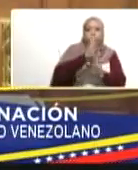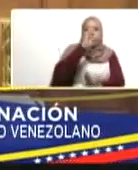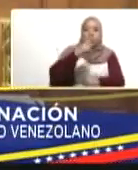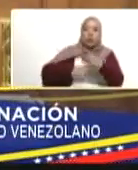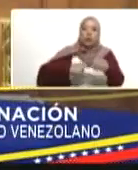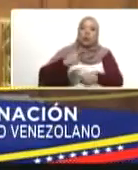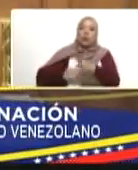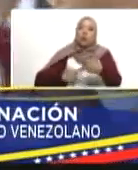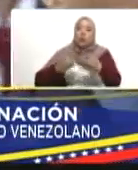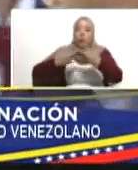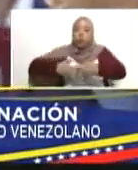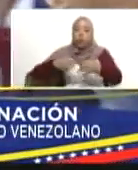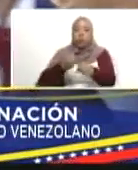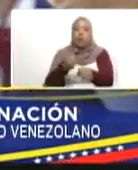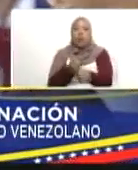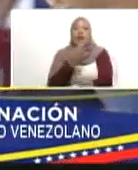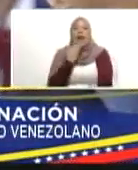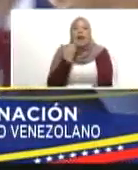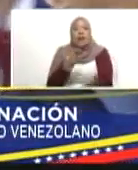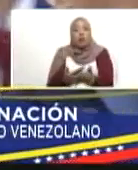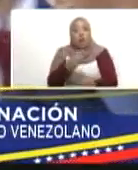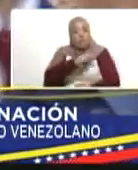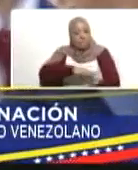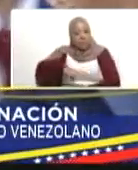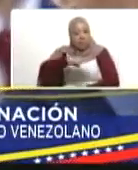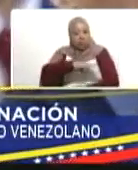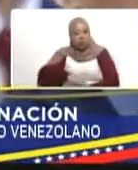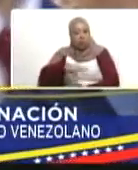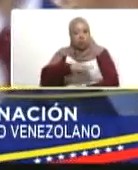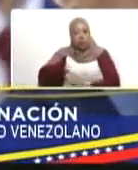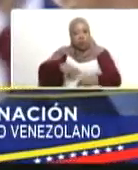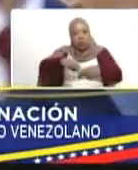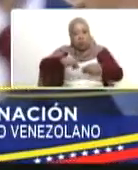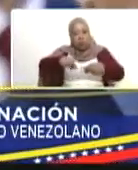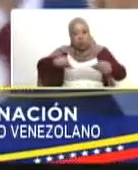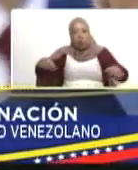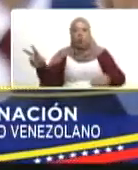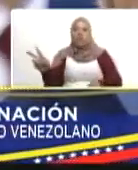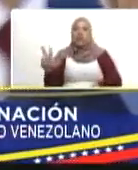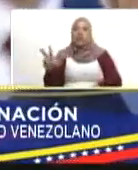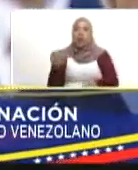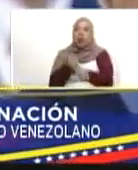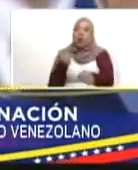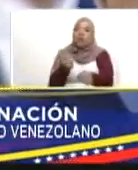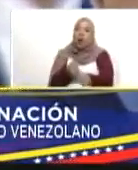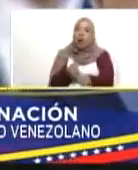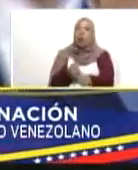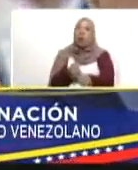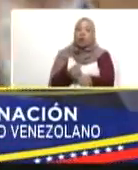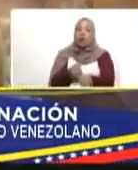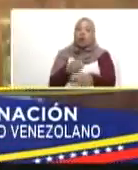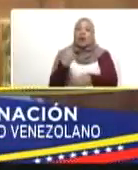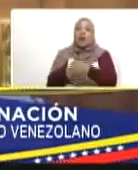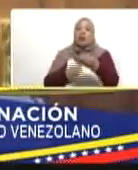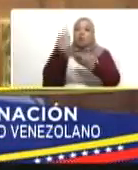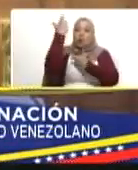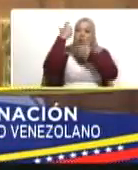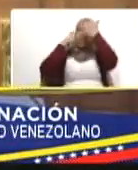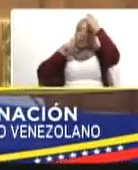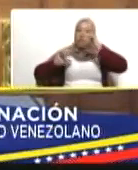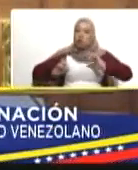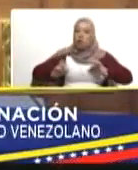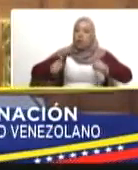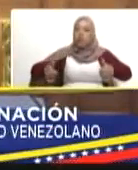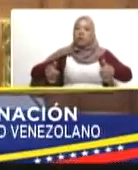interno agrícola gracias a la gran misión agrovenezuela fundada por el comandante Hugo Chávez y